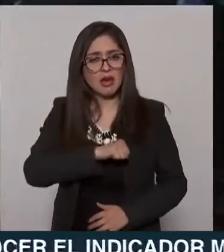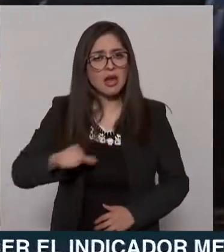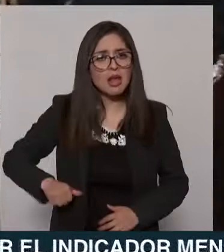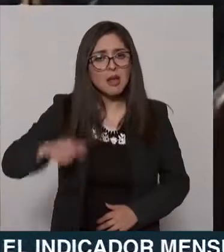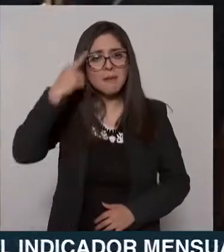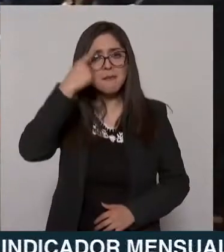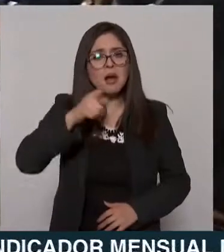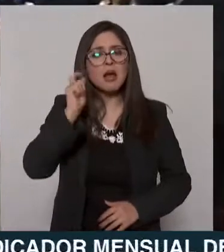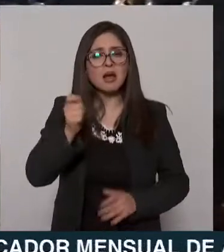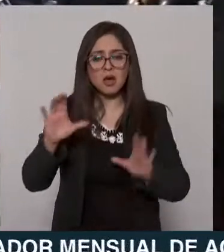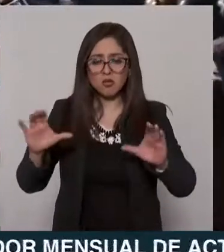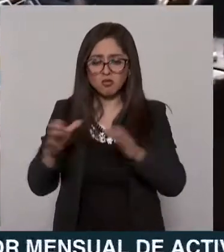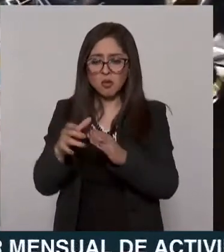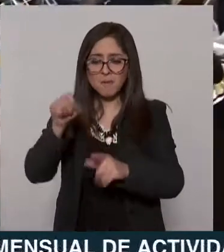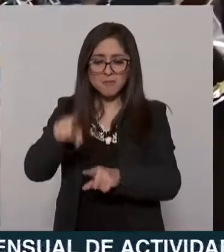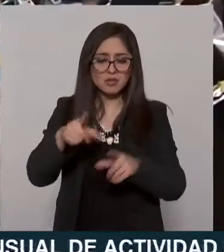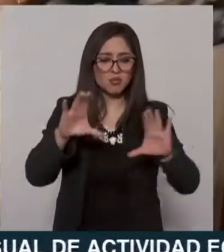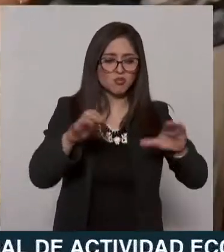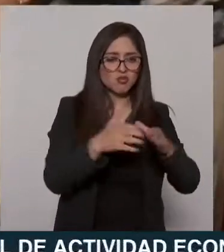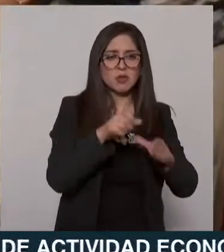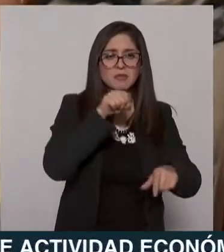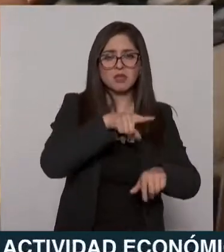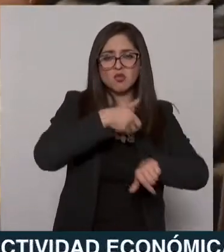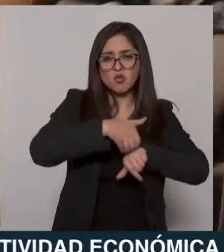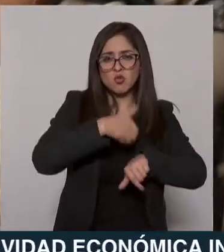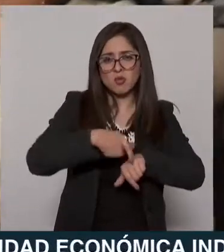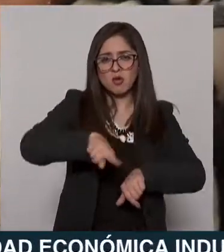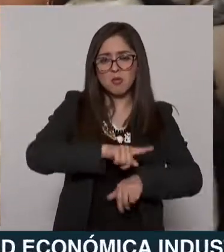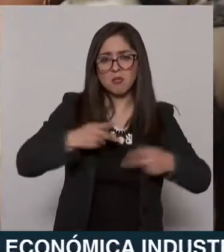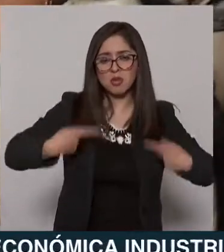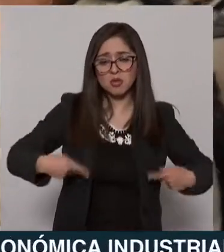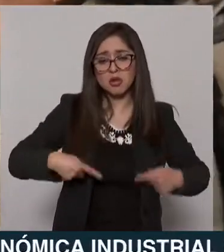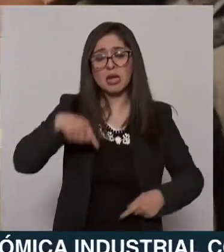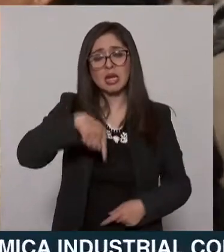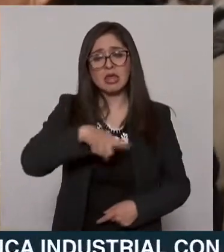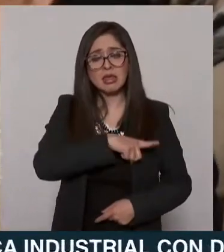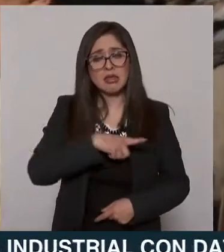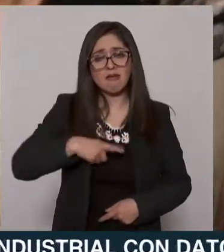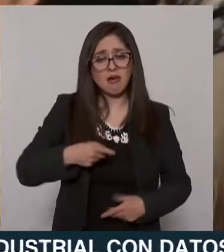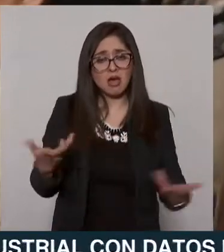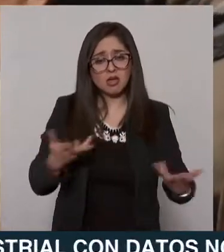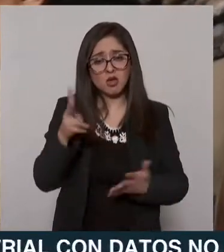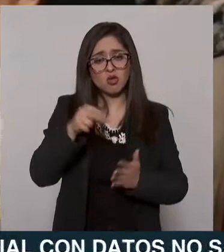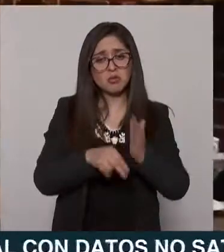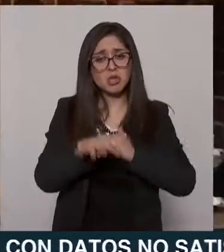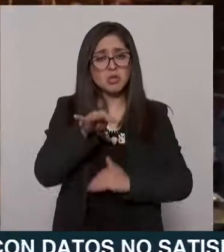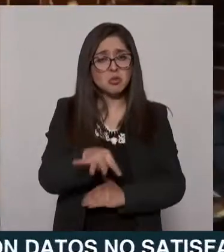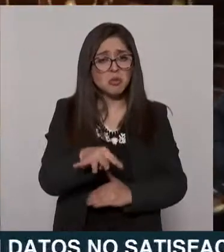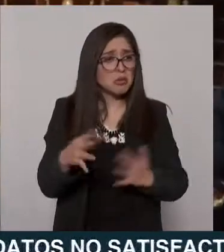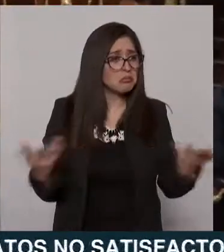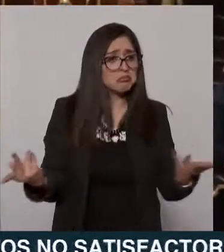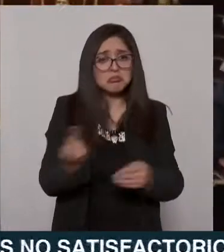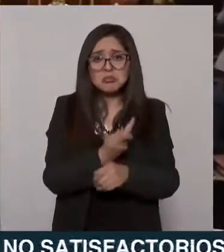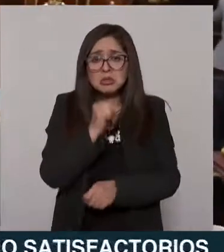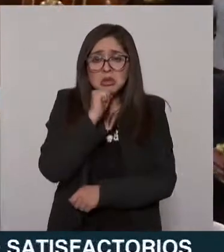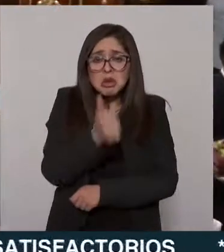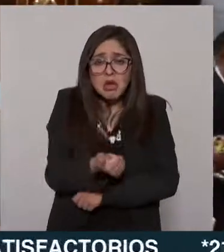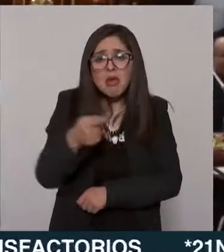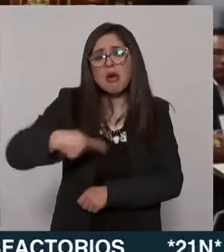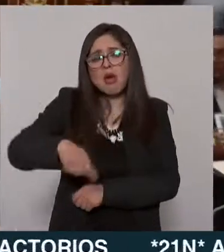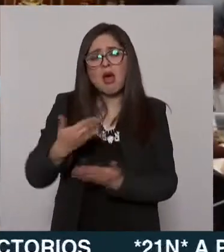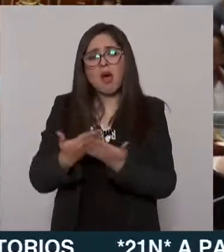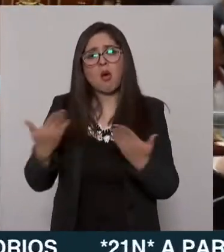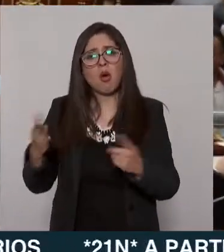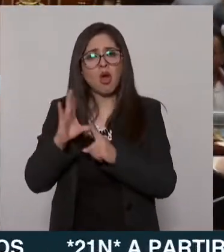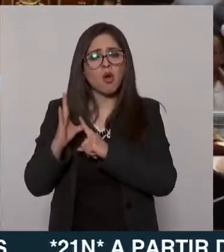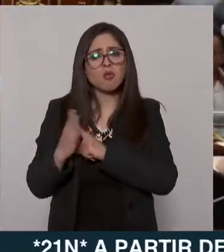equilibrio demográfico. Esto a partir de una revisión que debió realizarse este 2019, lo cual no ocurrió, y ahora se da origen a la Comisión